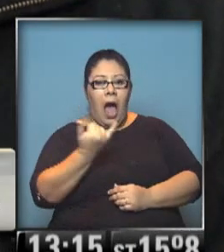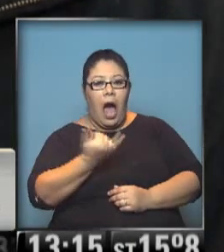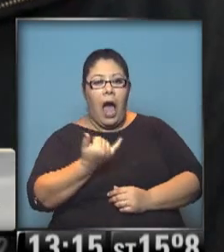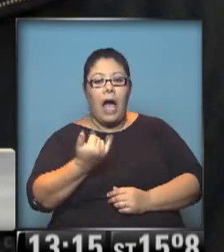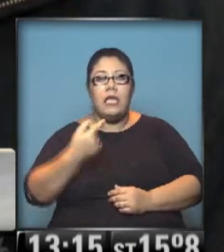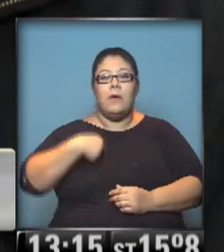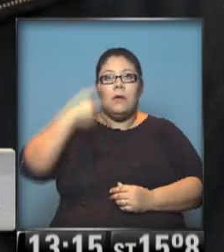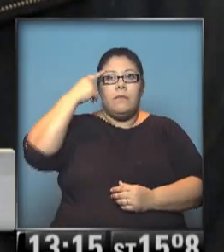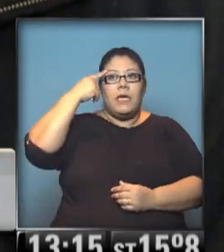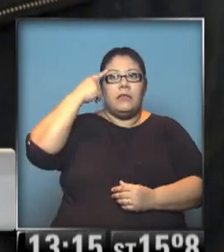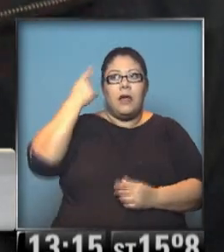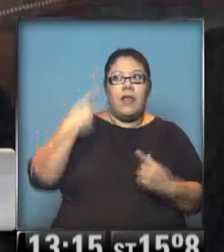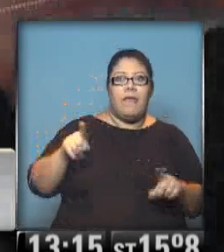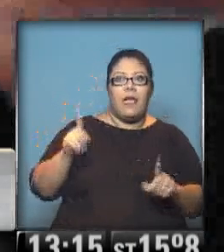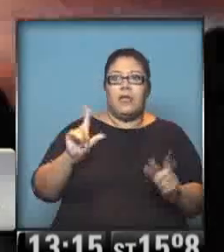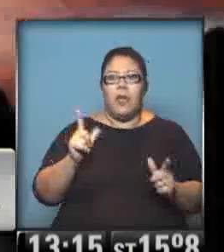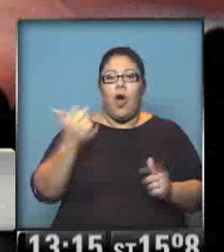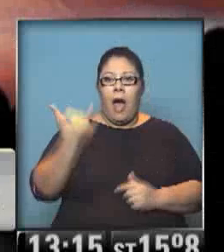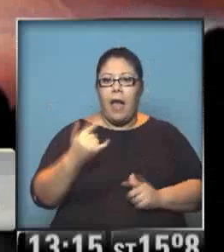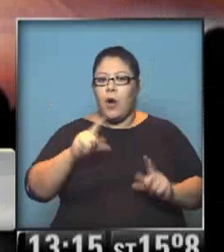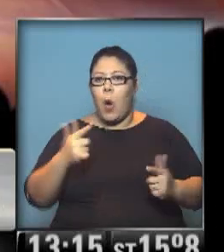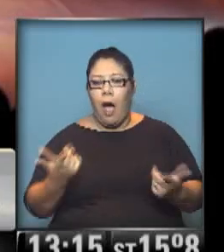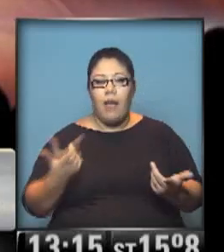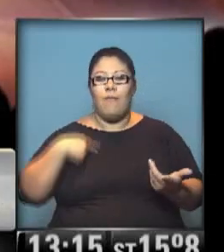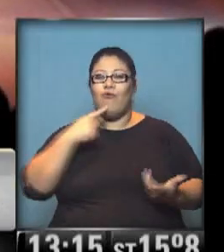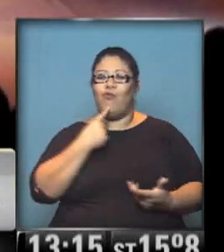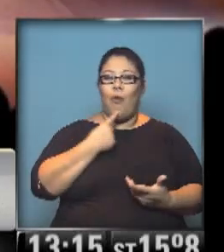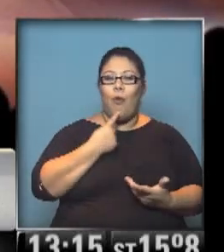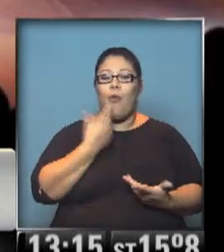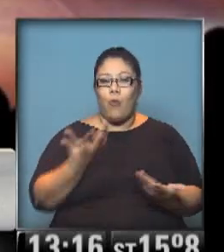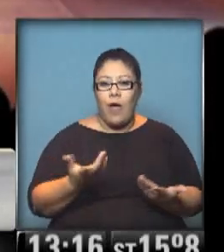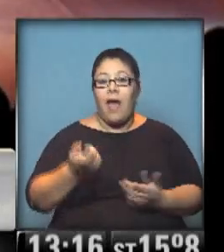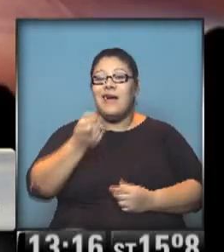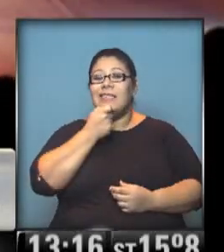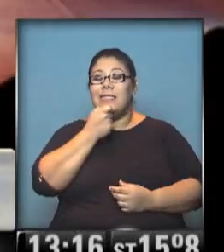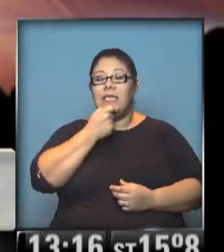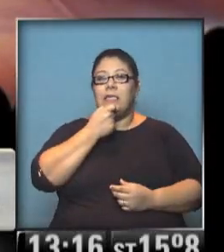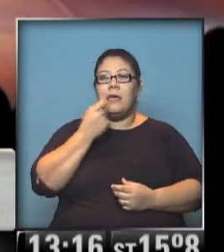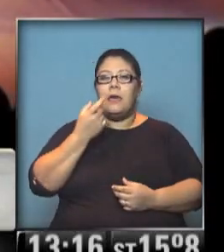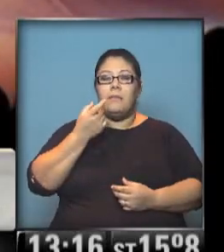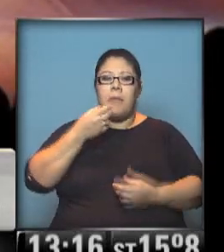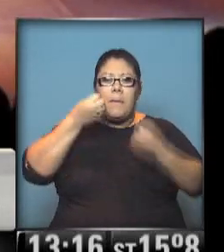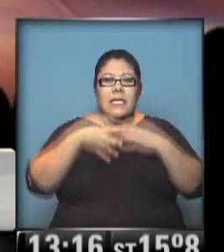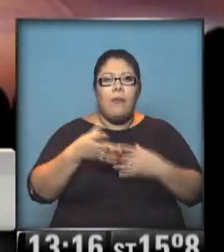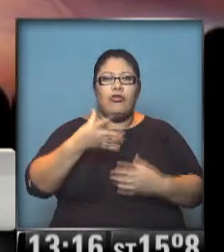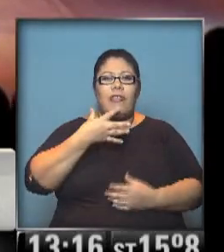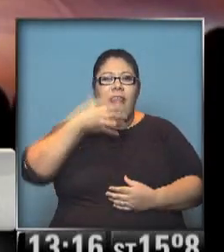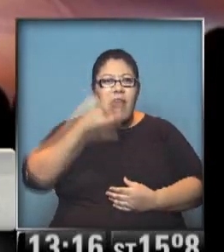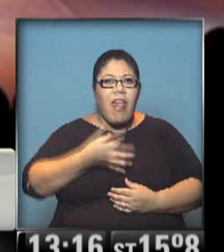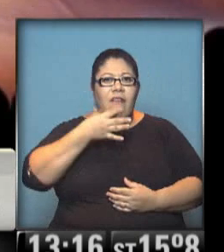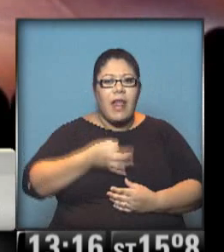que le hace ver lo que no existe. Entonces, entrar en eso, cuando empezamos a creer en algo que no existe, y creemos